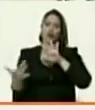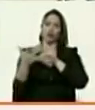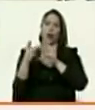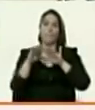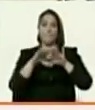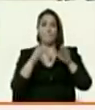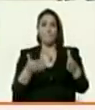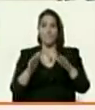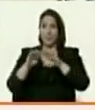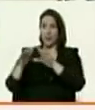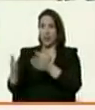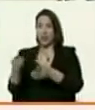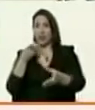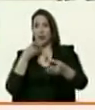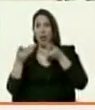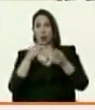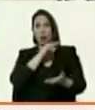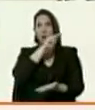Diálogo Nacional,